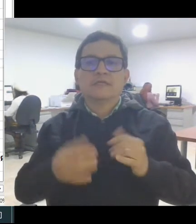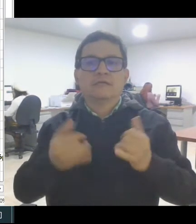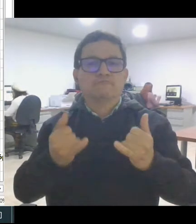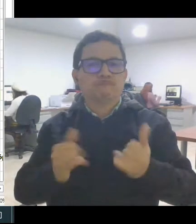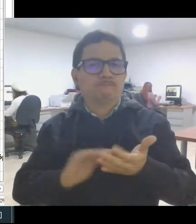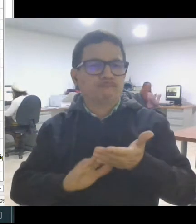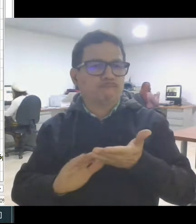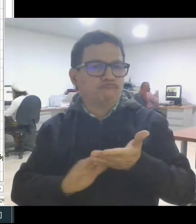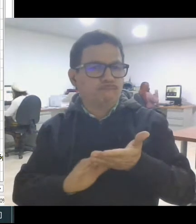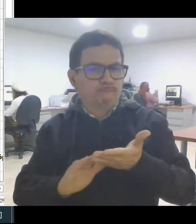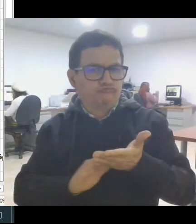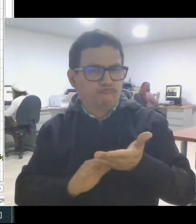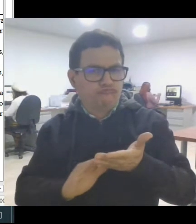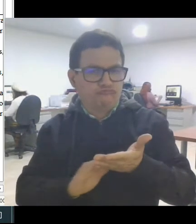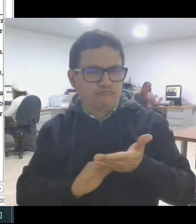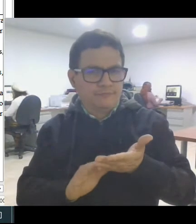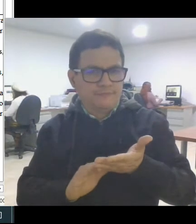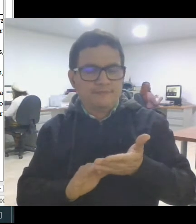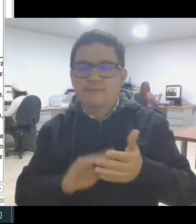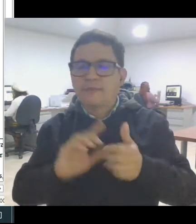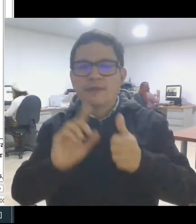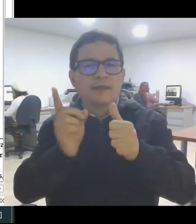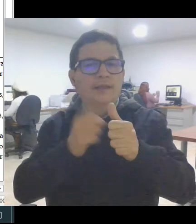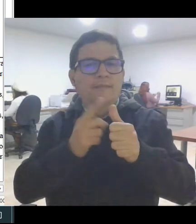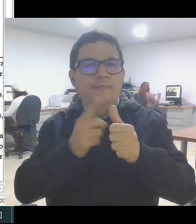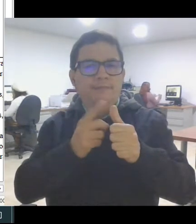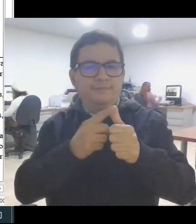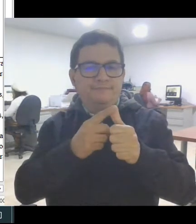solución. Primero,